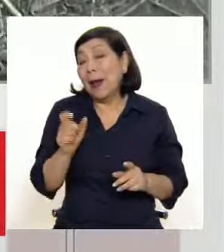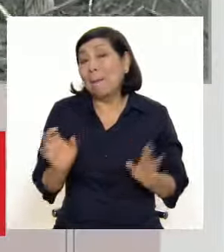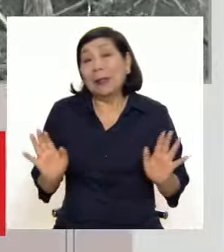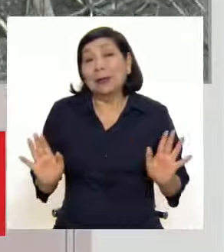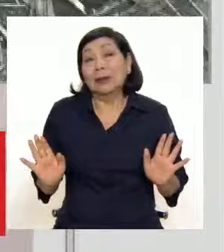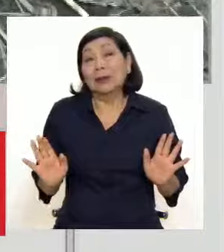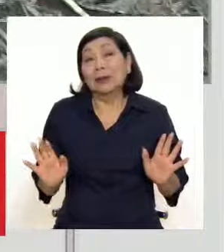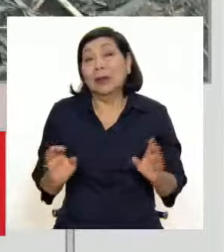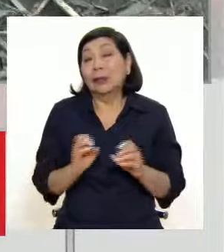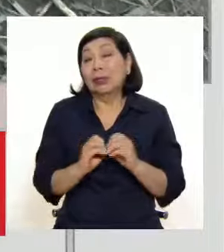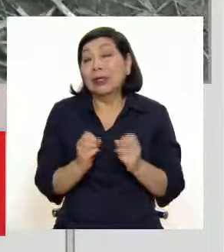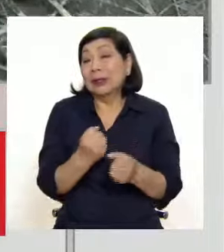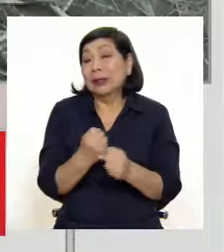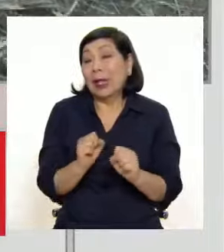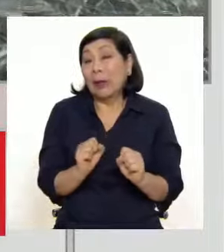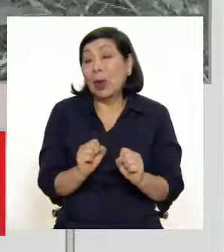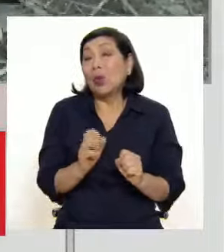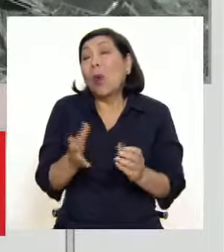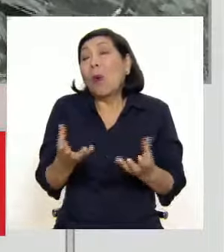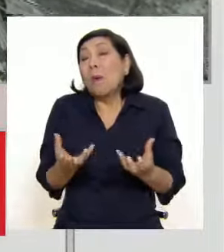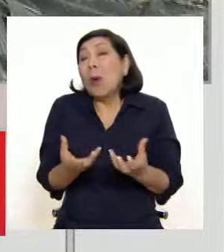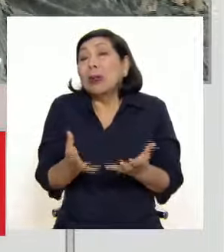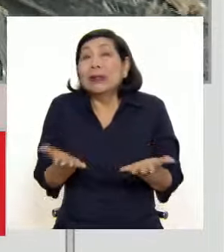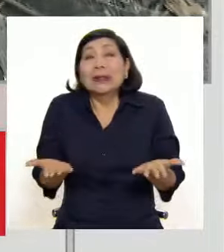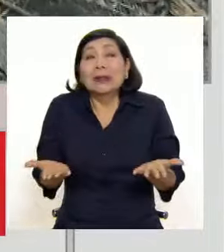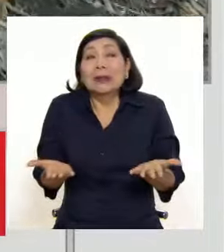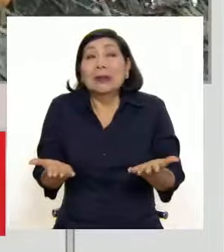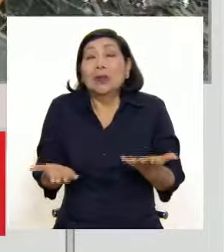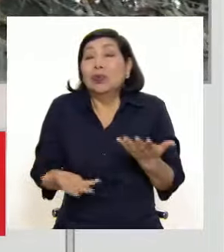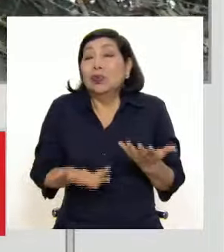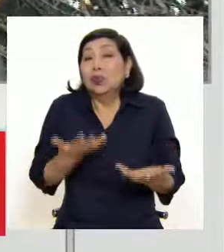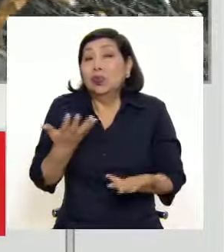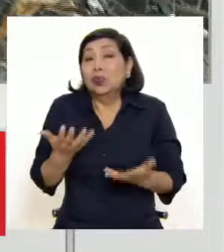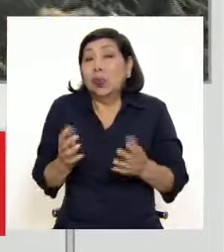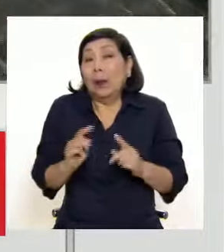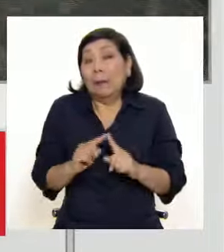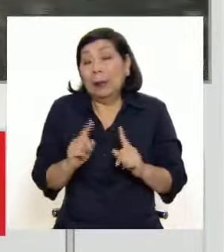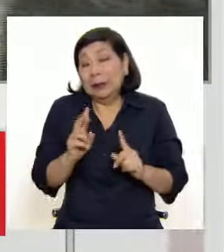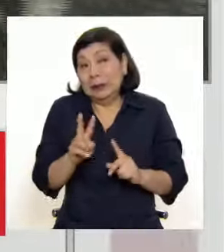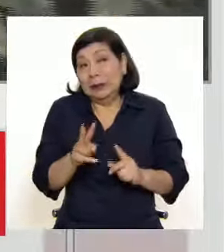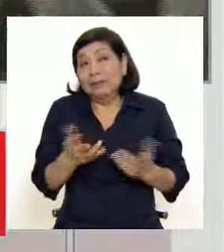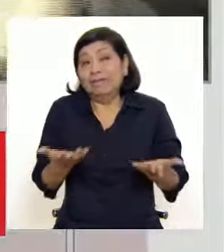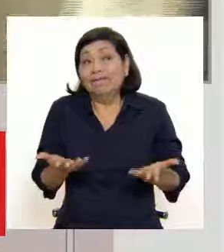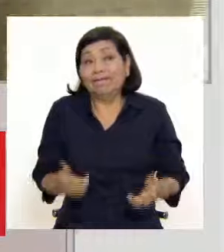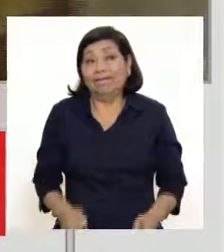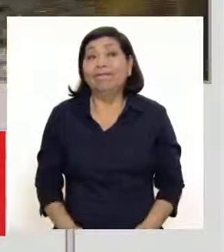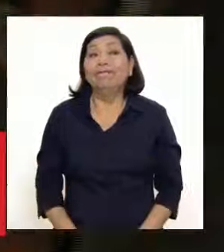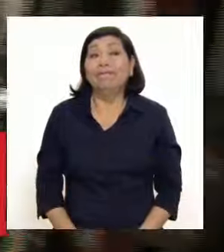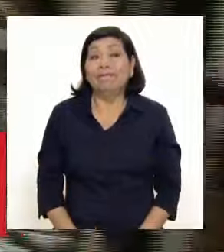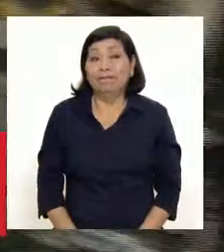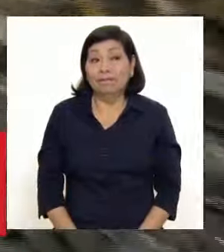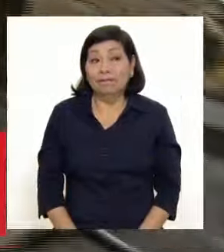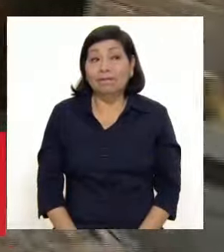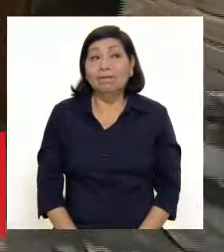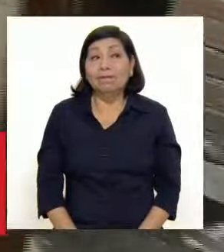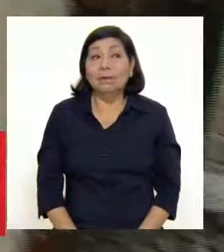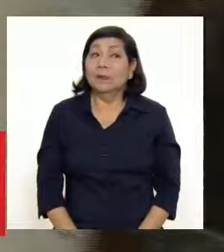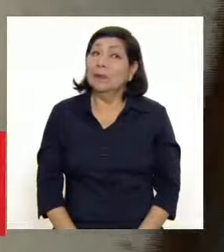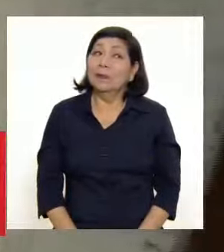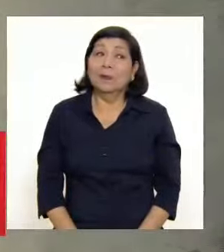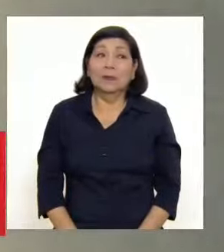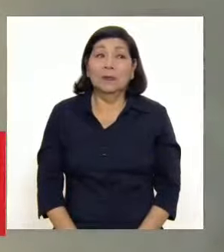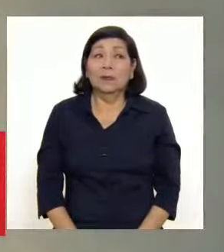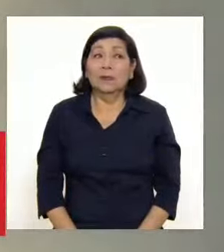personas están tratando de salvar lo poco que no fue consumido por las llamas. María Fernanda, Romy. Muy